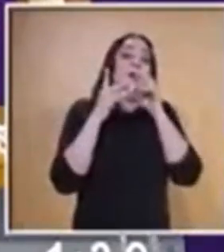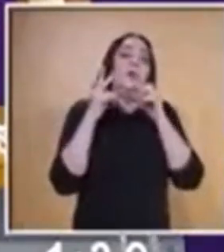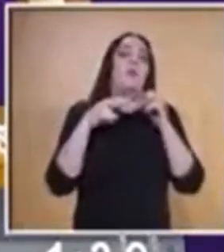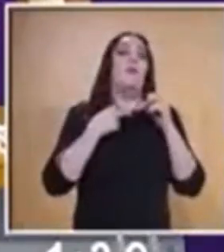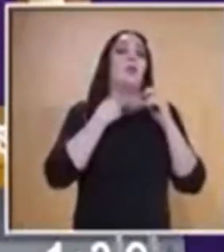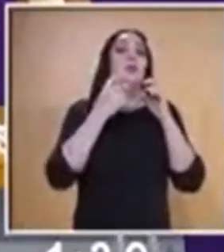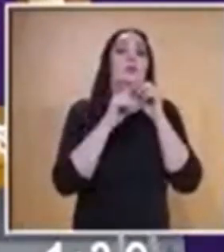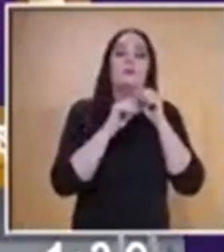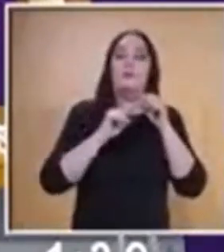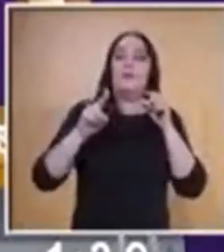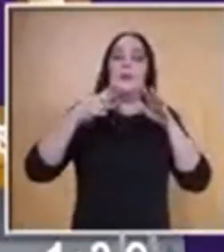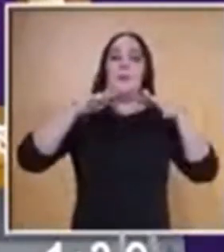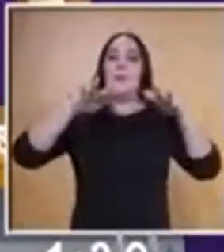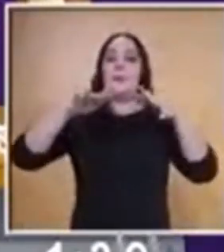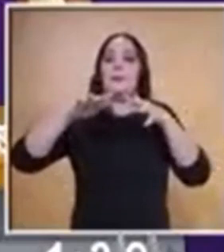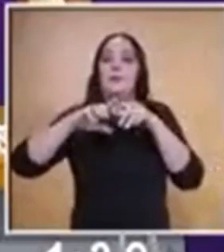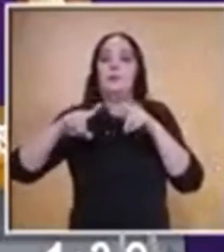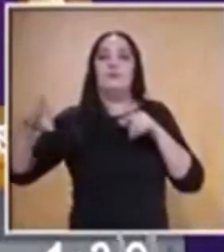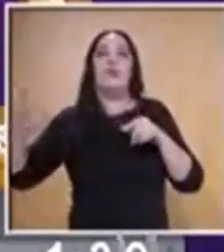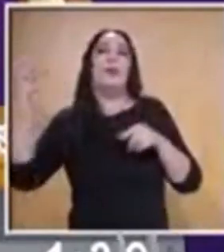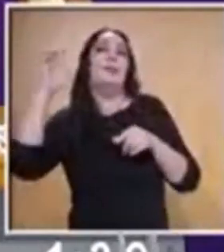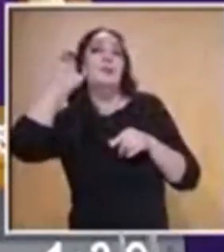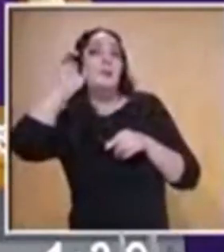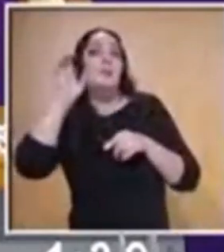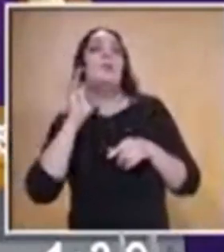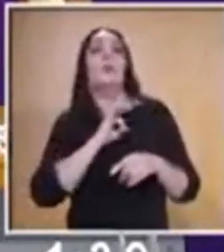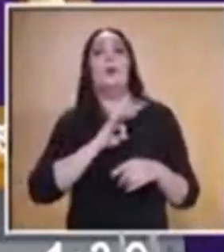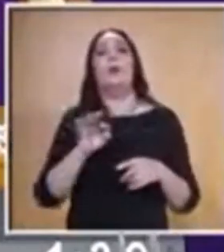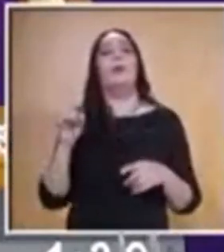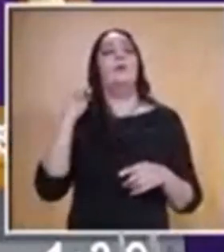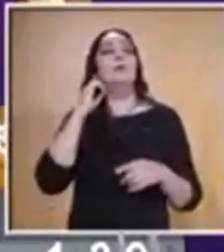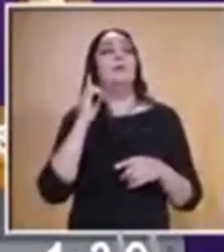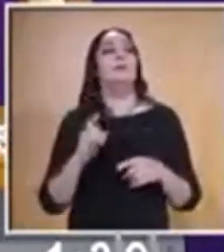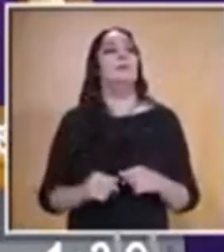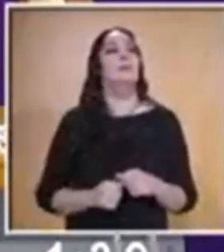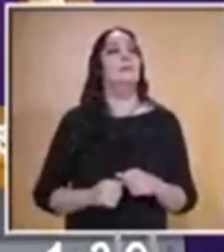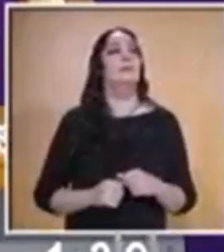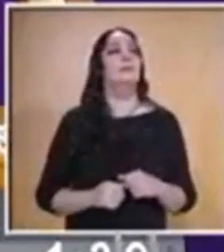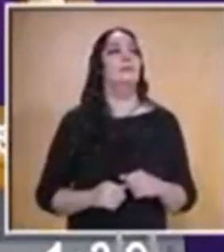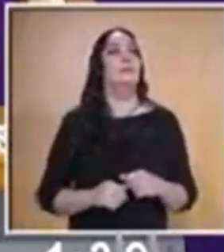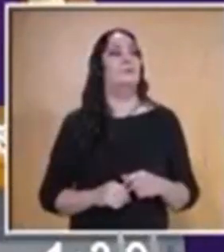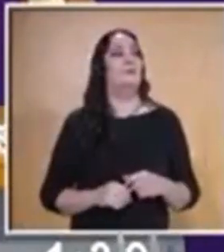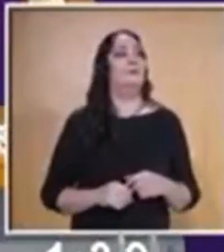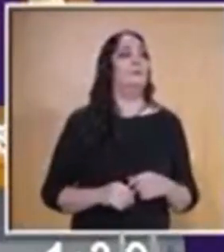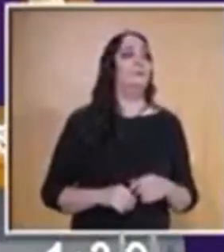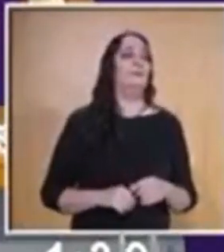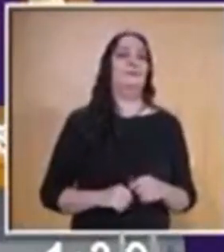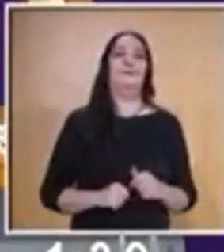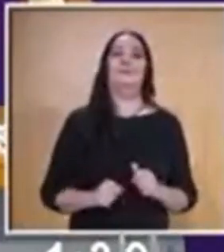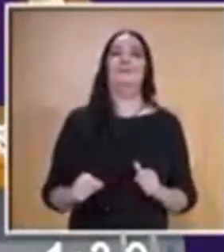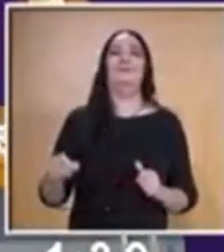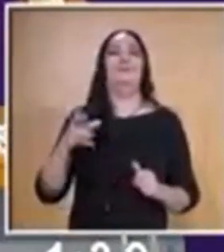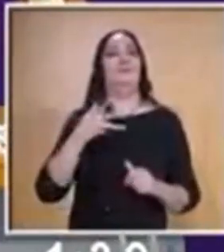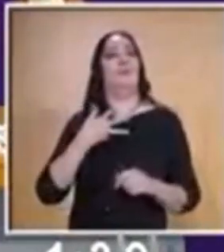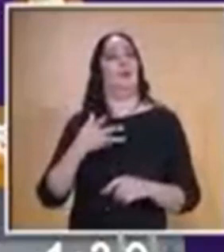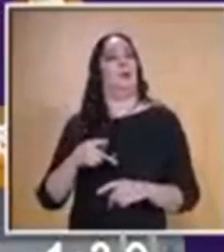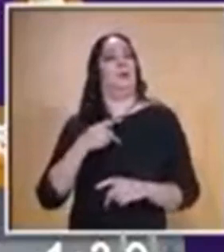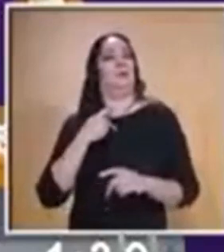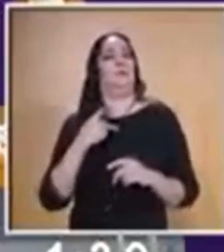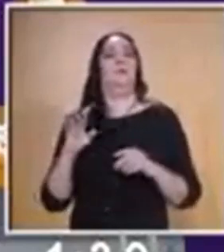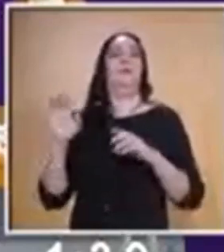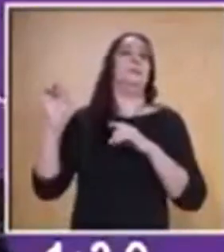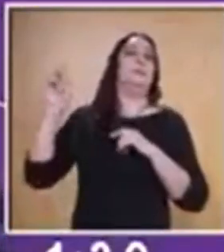a otro. Es como el que tenemos la maestra Nayeli y yo. Hola, maestra. A ver, ¿Cómo maestro, está? hable. A ver, ¿se